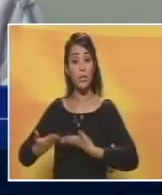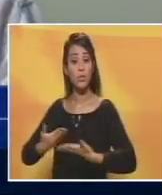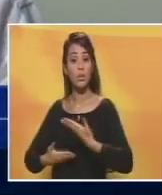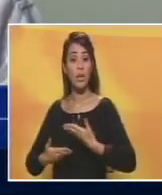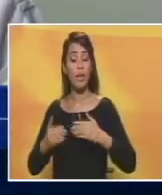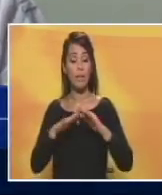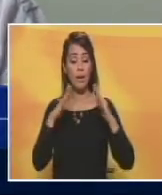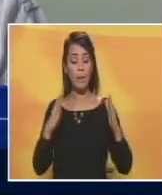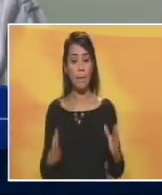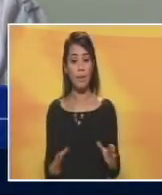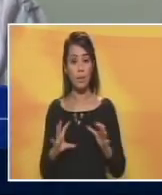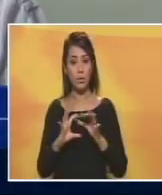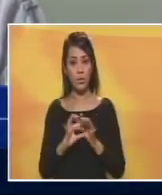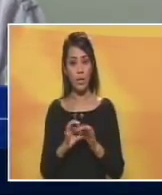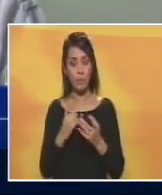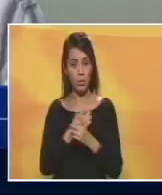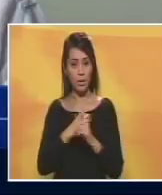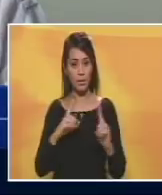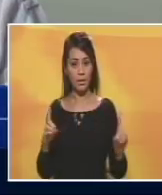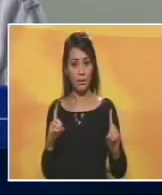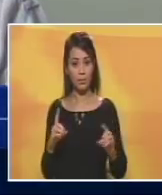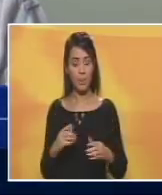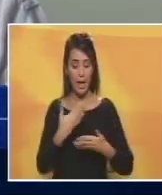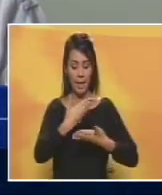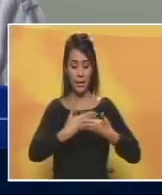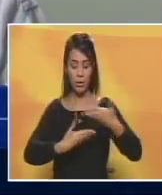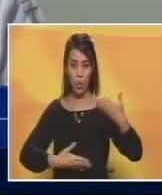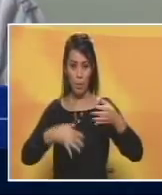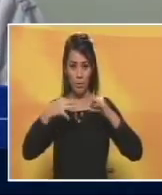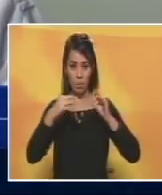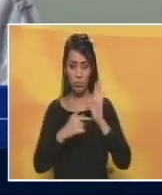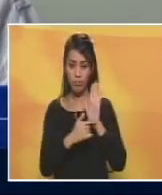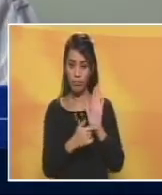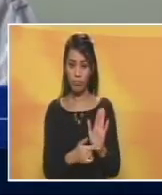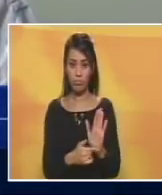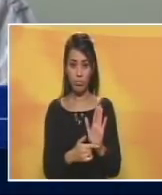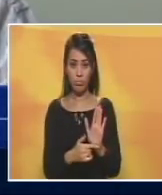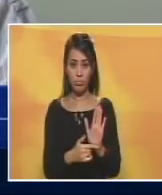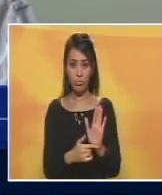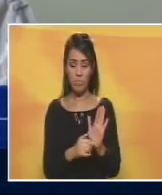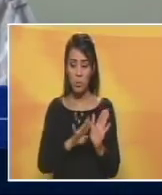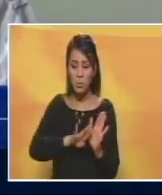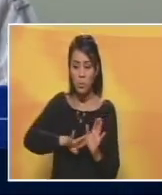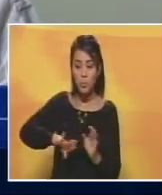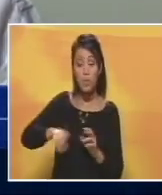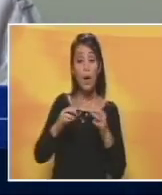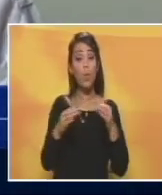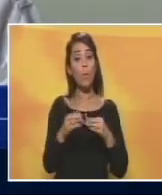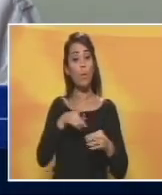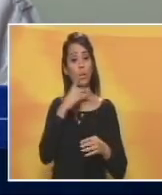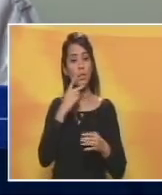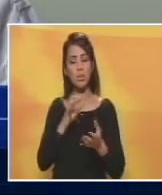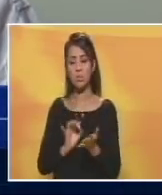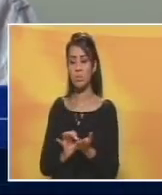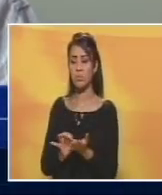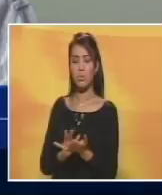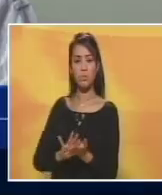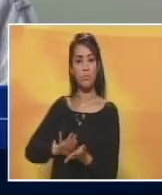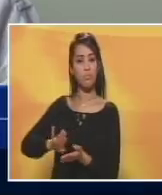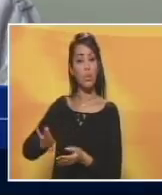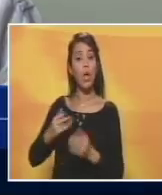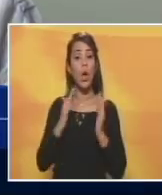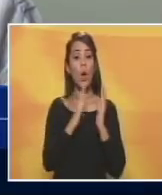de la Mesa de la Unidad, en el documento que presentaron, excluyen a Puente como una de